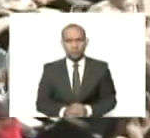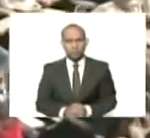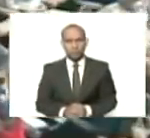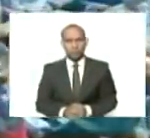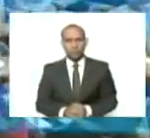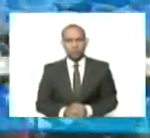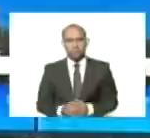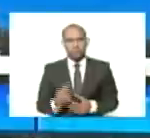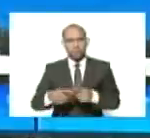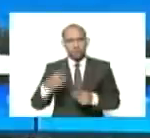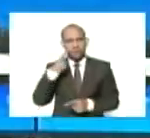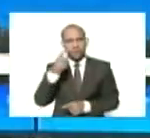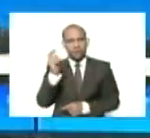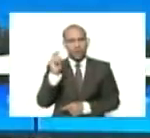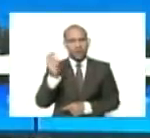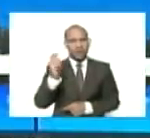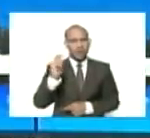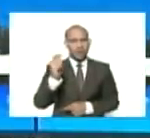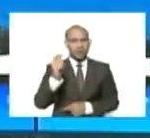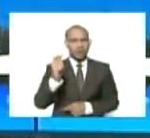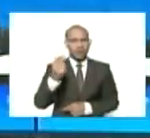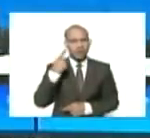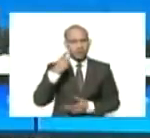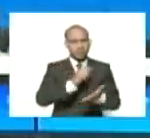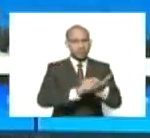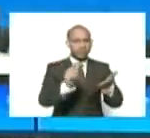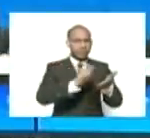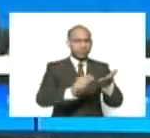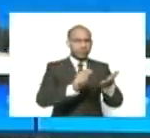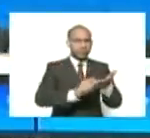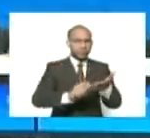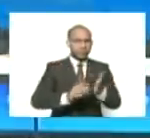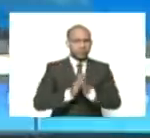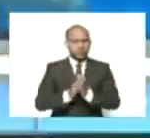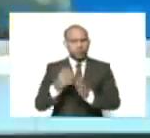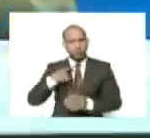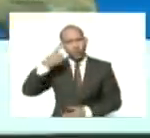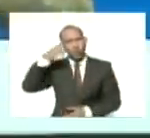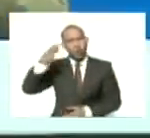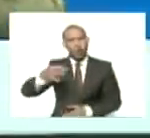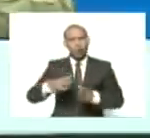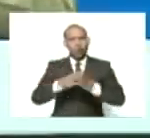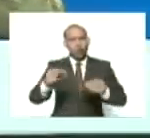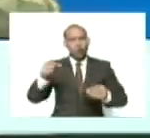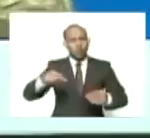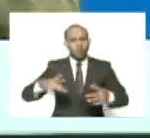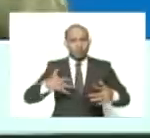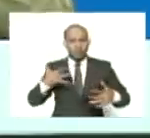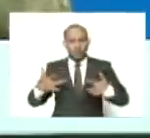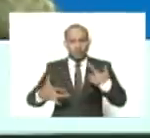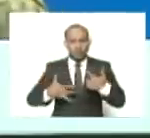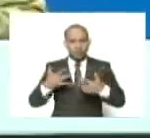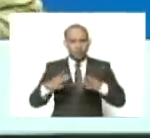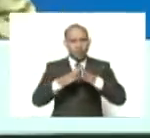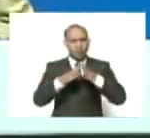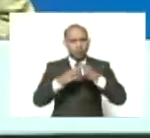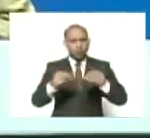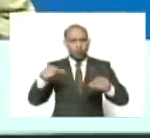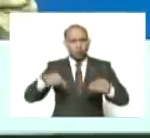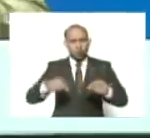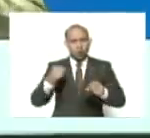Y miren las tareas, pues, vamos a tomar nota. Yo creo que toda la dinámica de toda esta